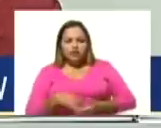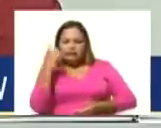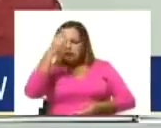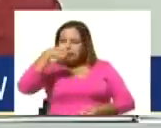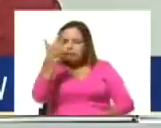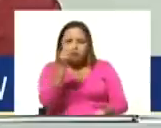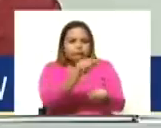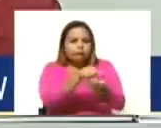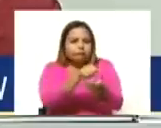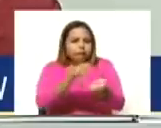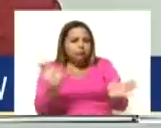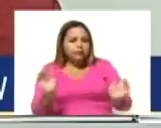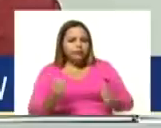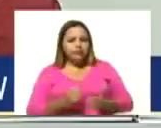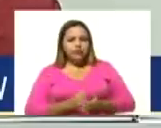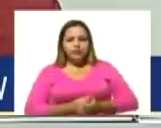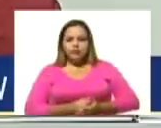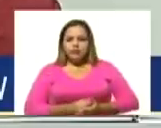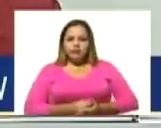Miserable.